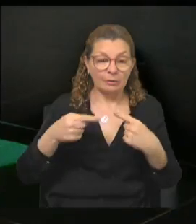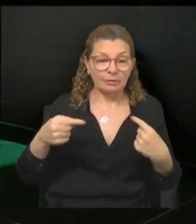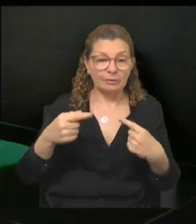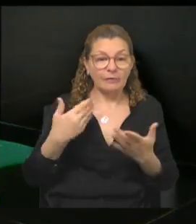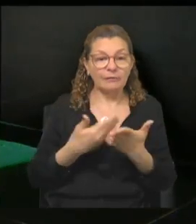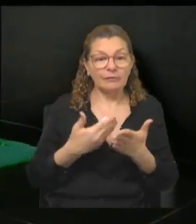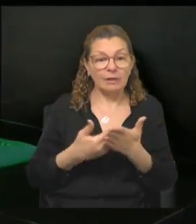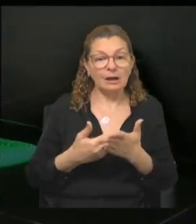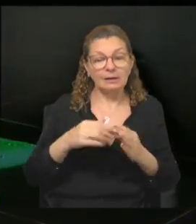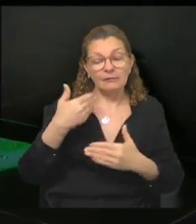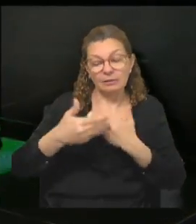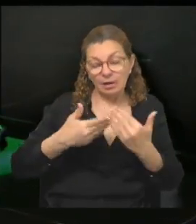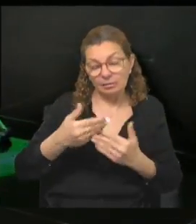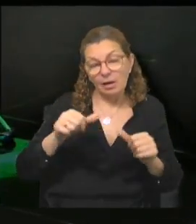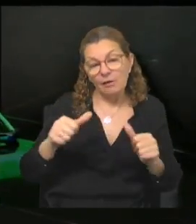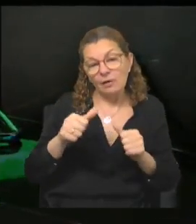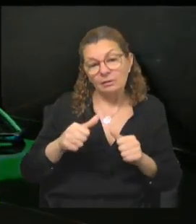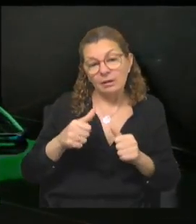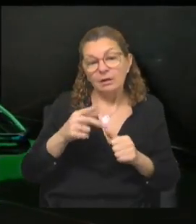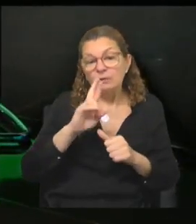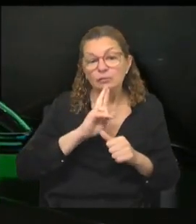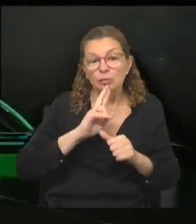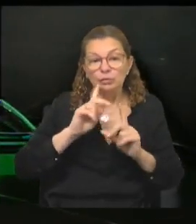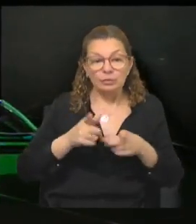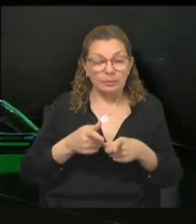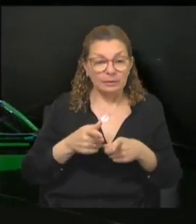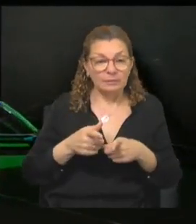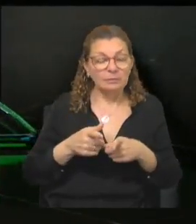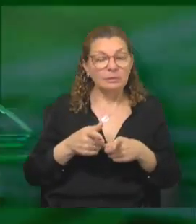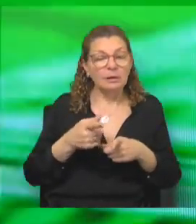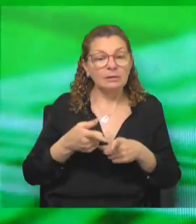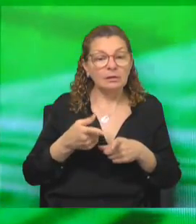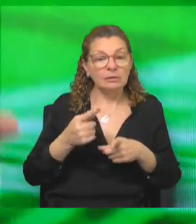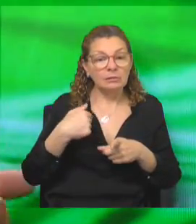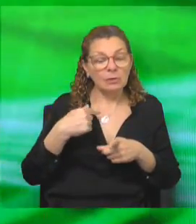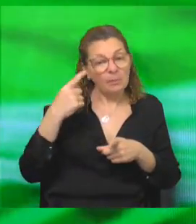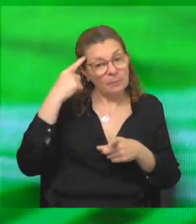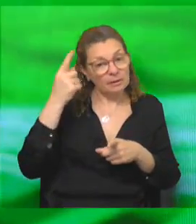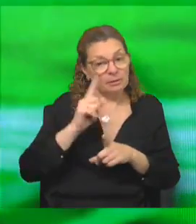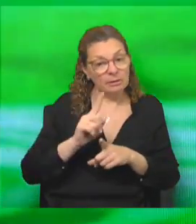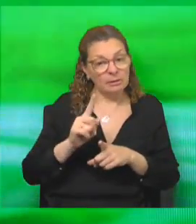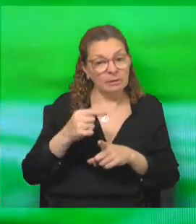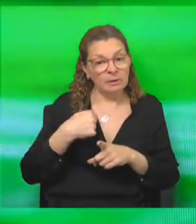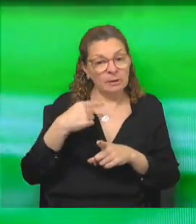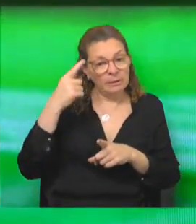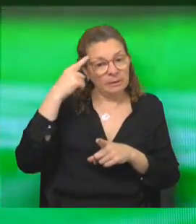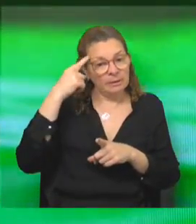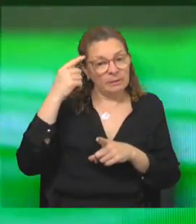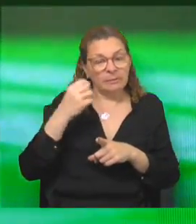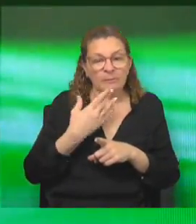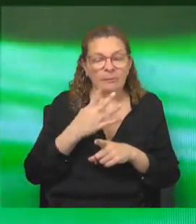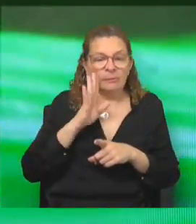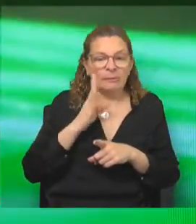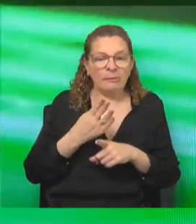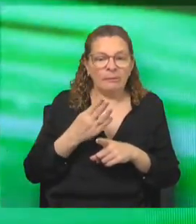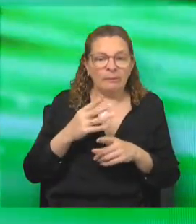pendientes que hay que desarrollar que hay que resolver si ocurriera yo creo que no va a pasar yo creo que hay buena chance